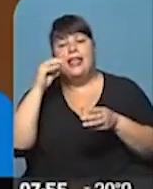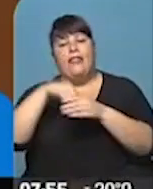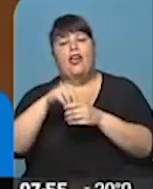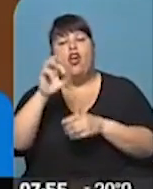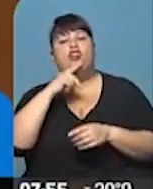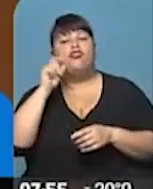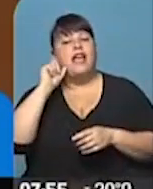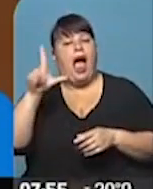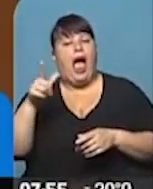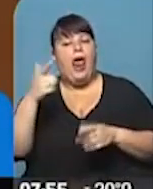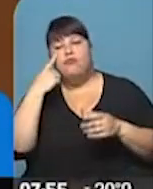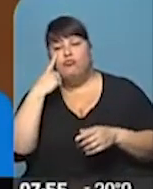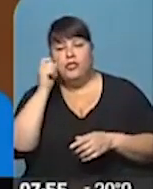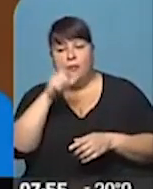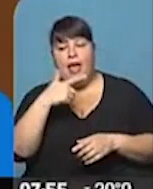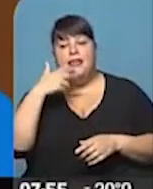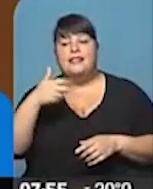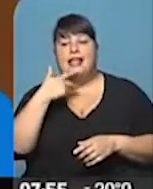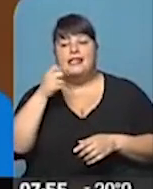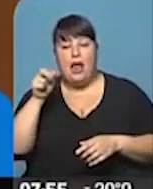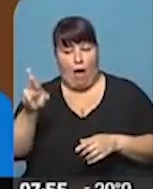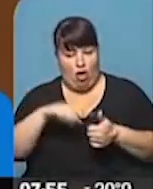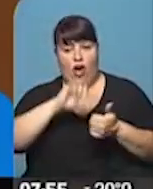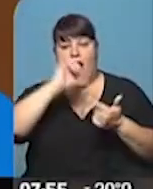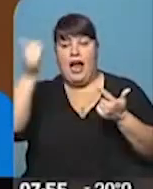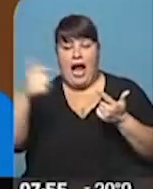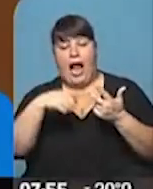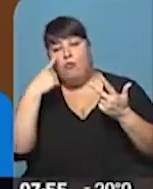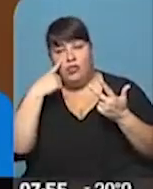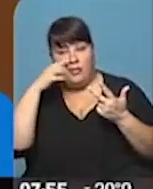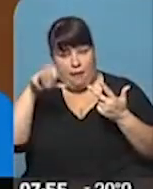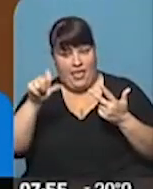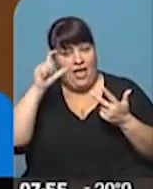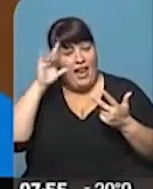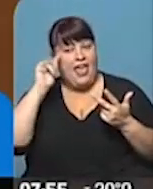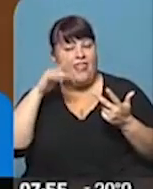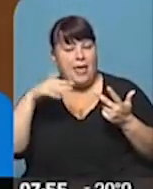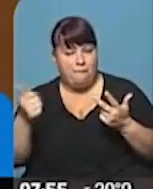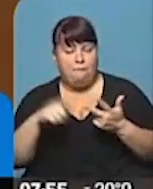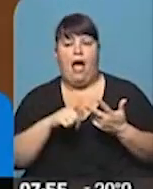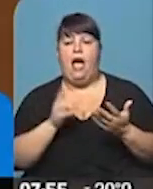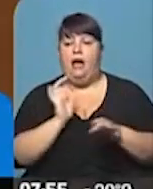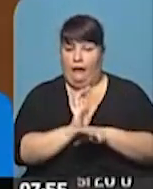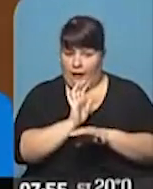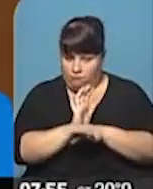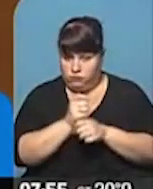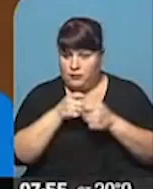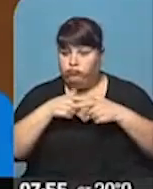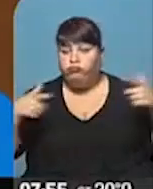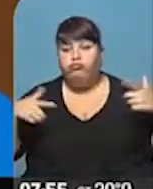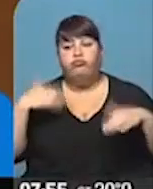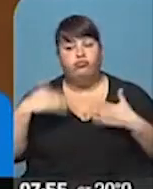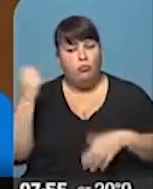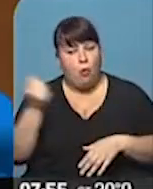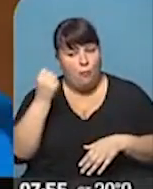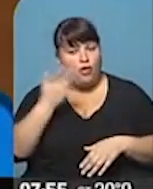el municipio de San Salvador de Jujuy. Ganaron la municipalidad de Ledesma. Es decir que el crecimiento es importante